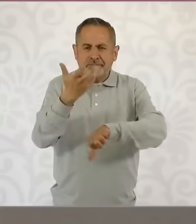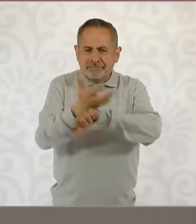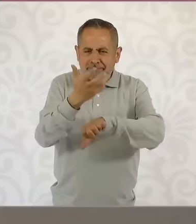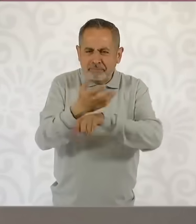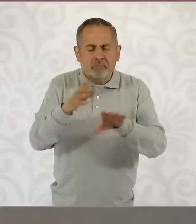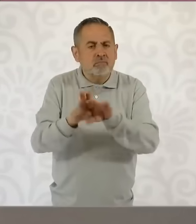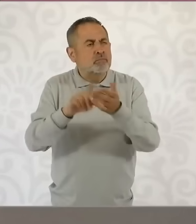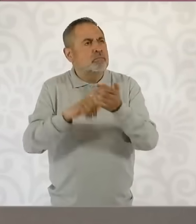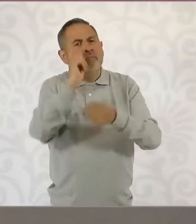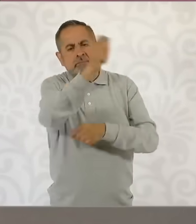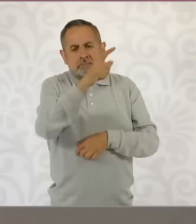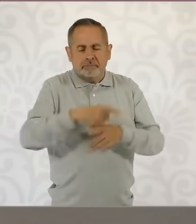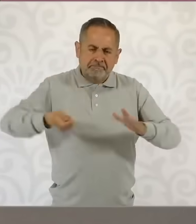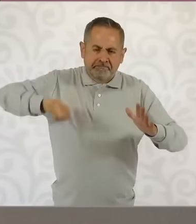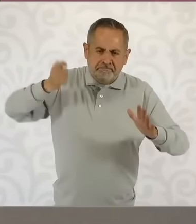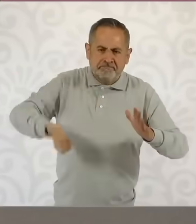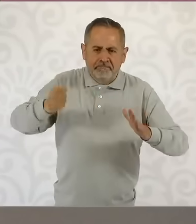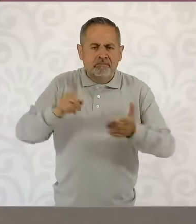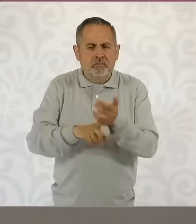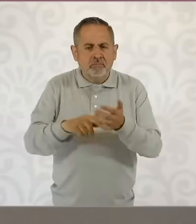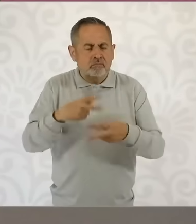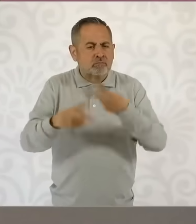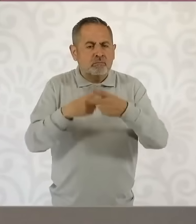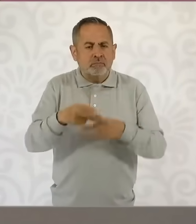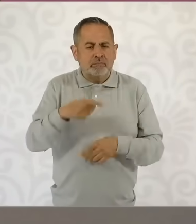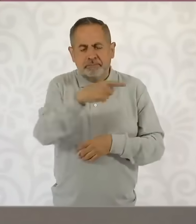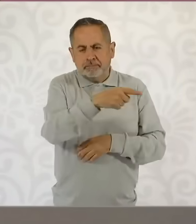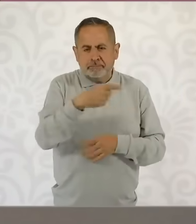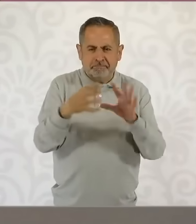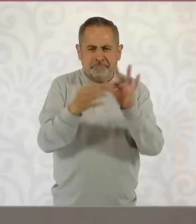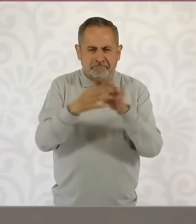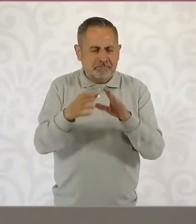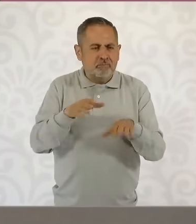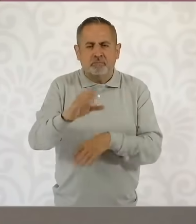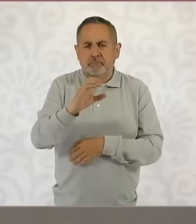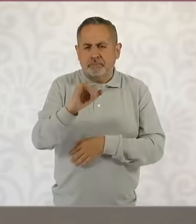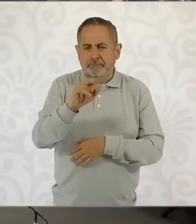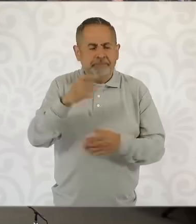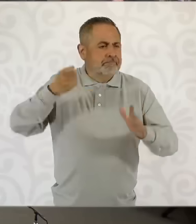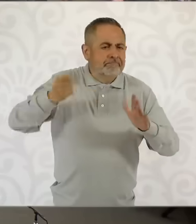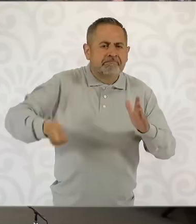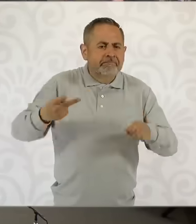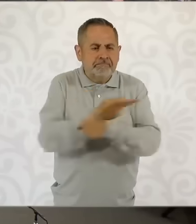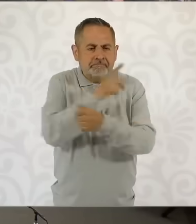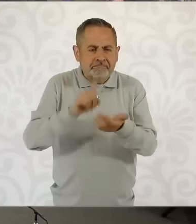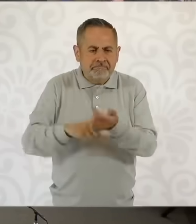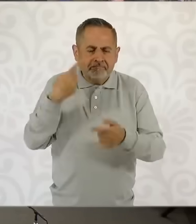etapa está esta sentencia que ha emitido este circuito, me entiendo, en materia civil? Si nos